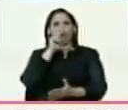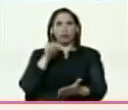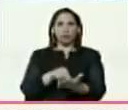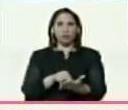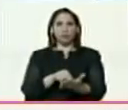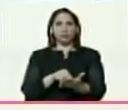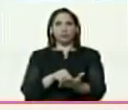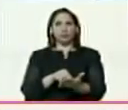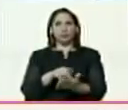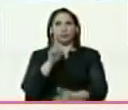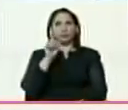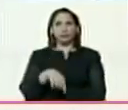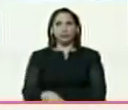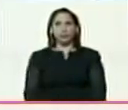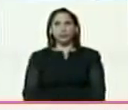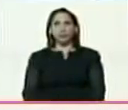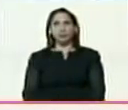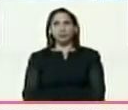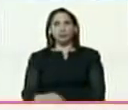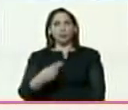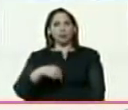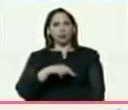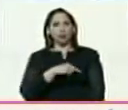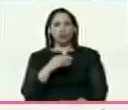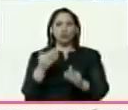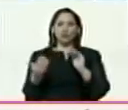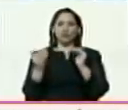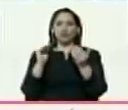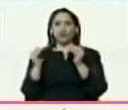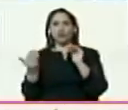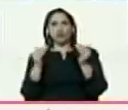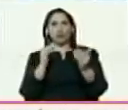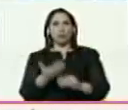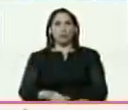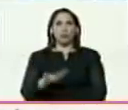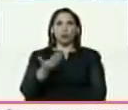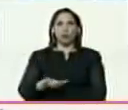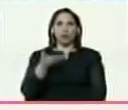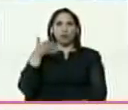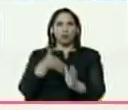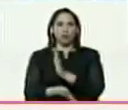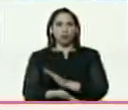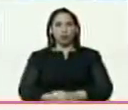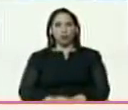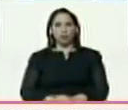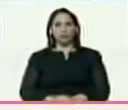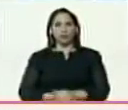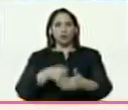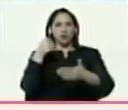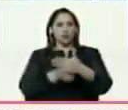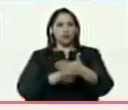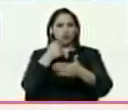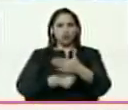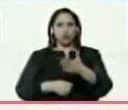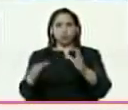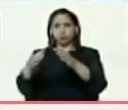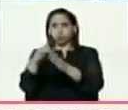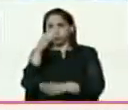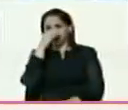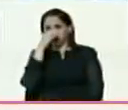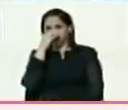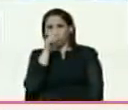particularmente hemos dado balances muy importantes en relación por ejemplo al combate al narcotráfico